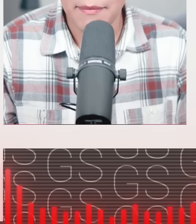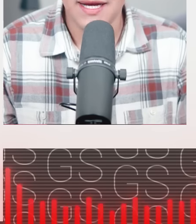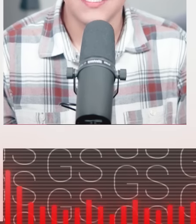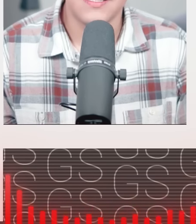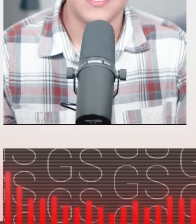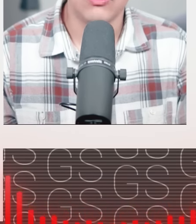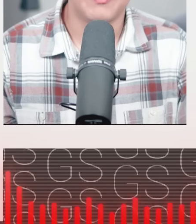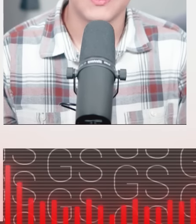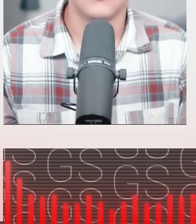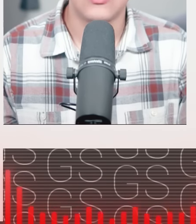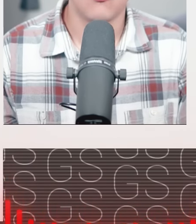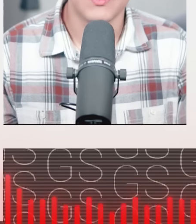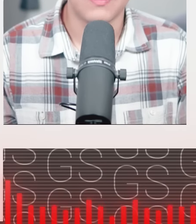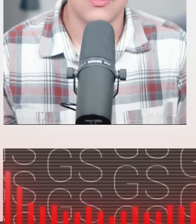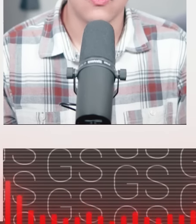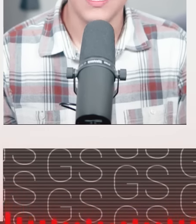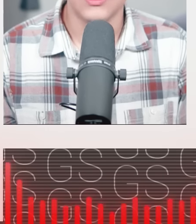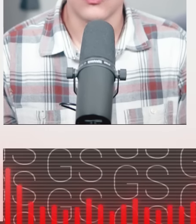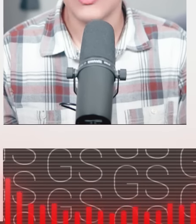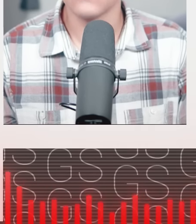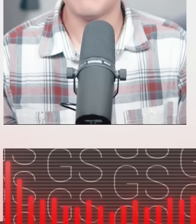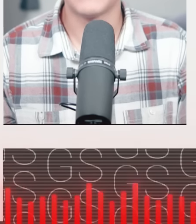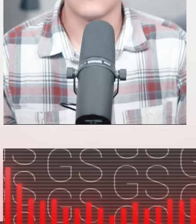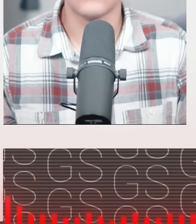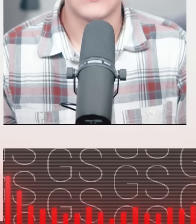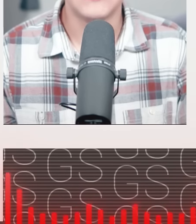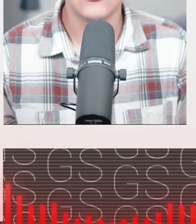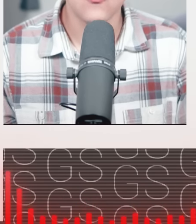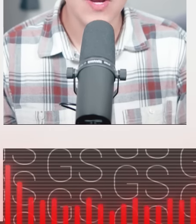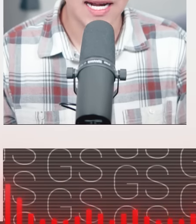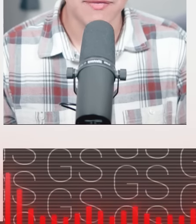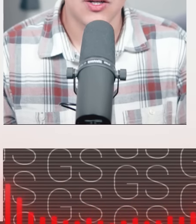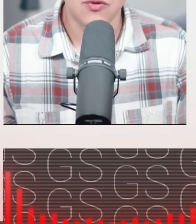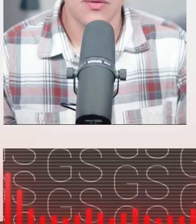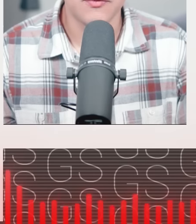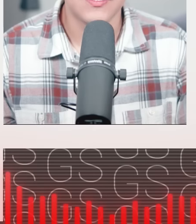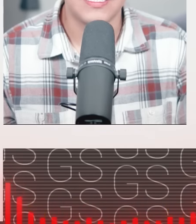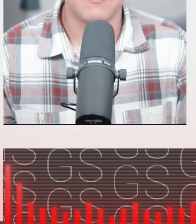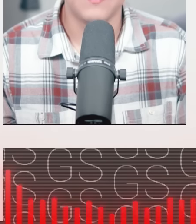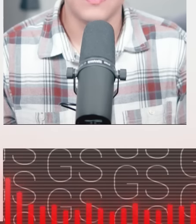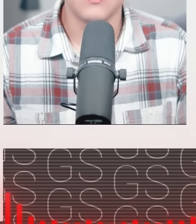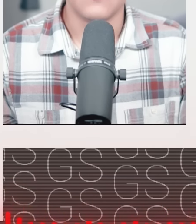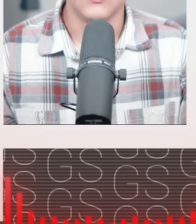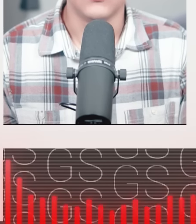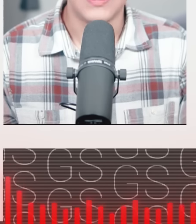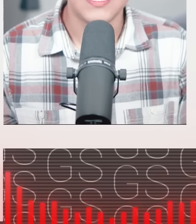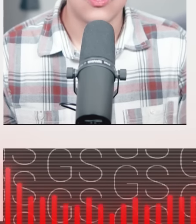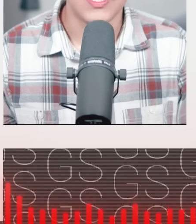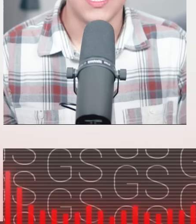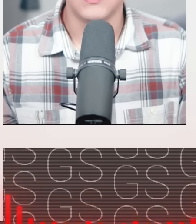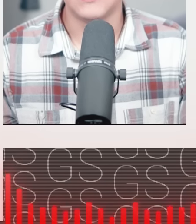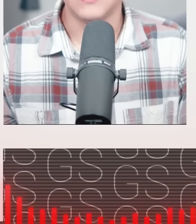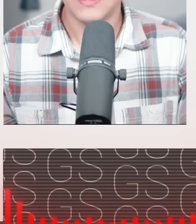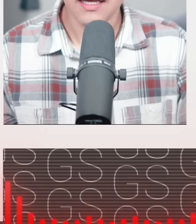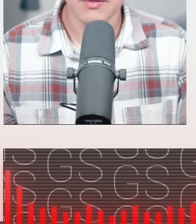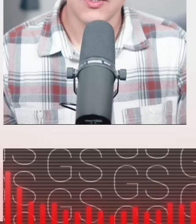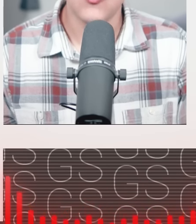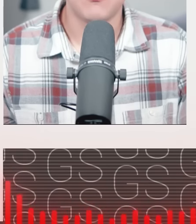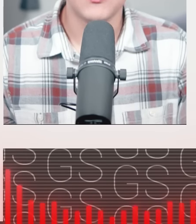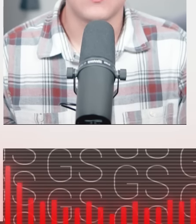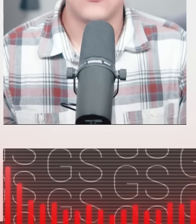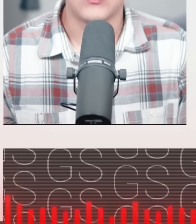de amenaza dirigido al presidente López Obrador, en donde incluso aparece sosteniendo un arma, como lo vemos en la pantalla, y en donde dice lo siguiente: ya que